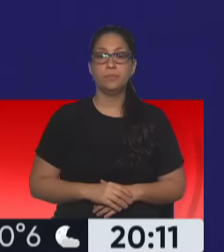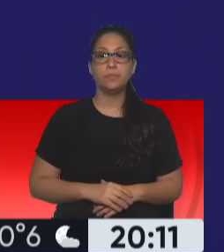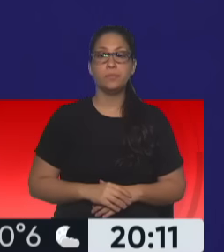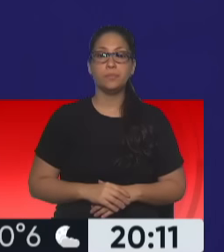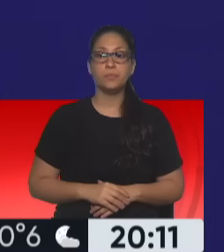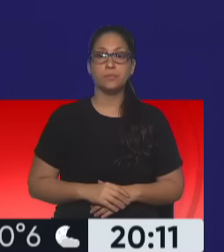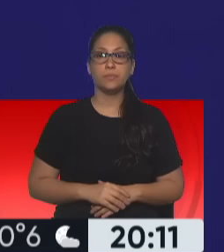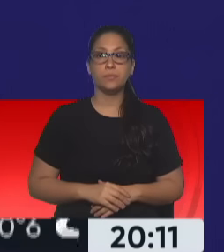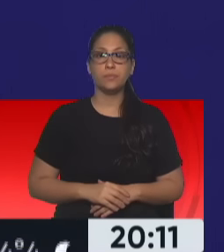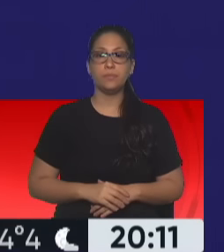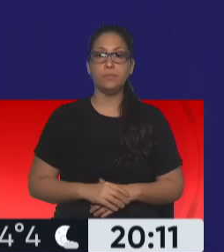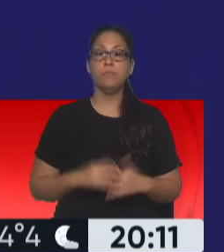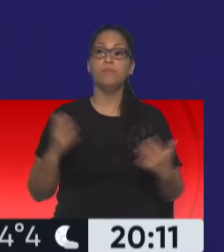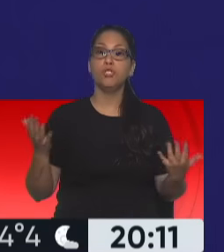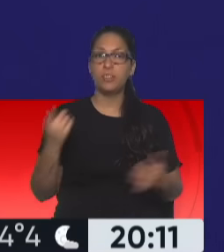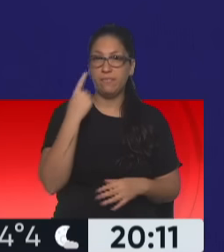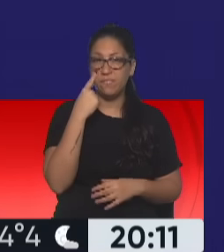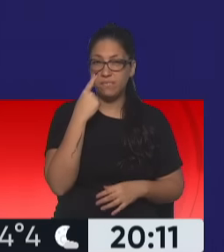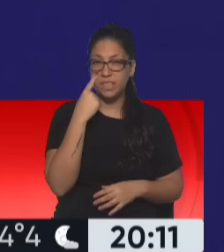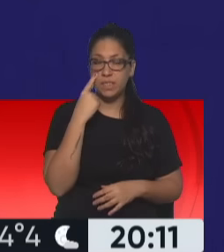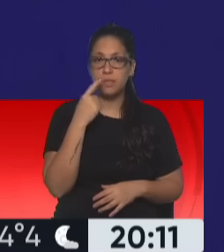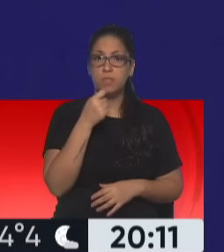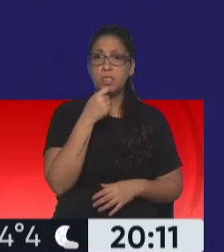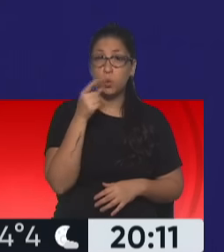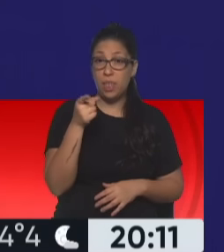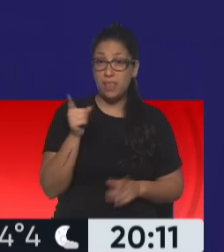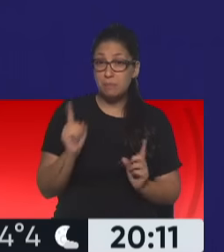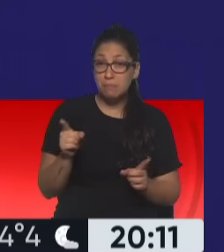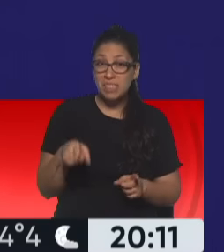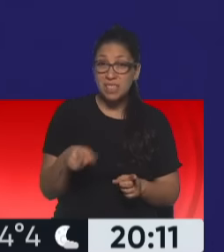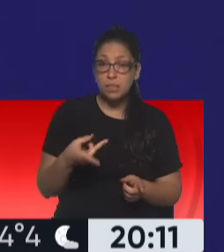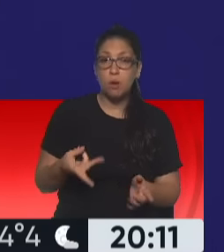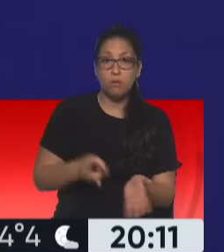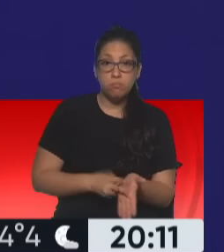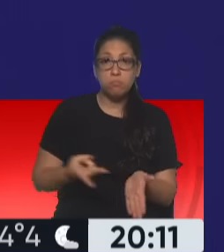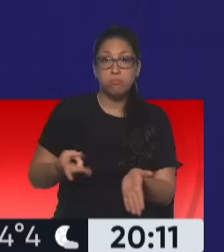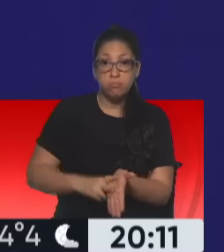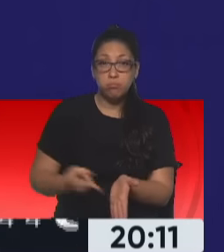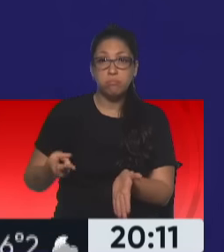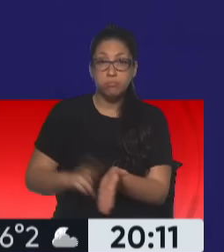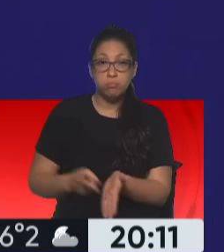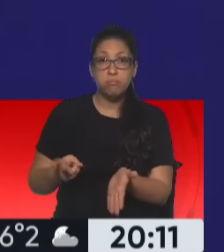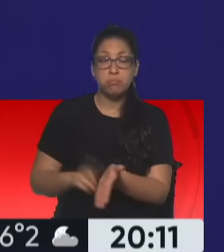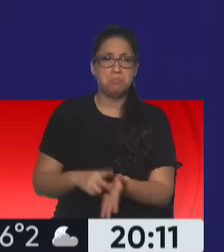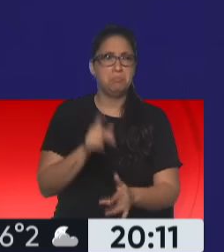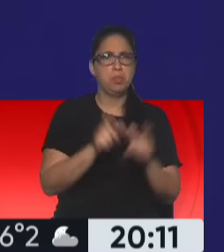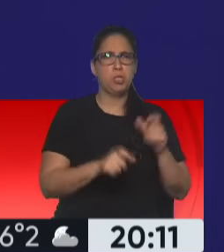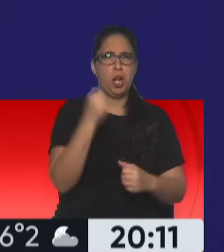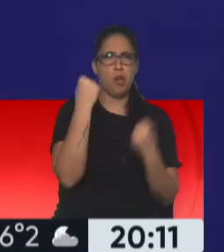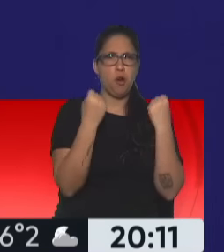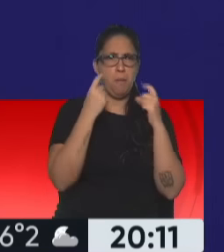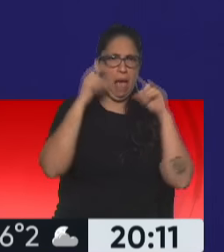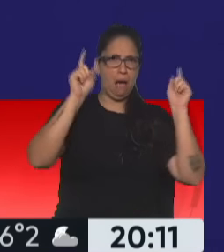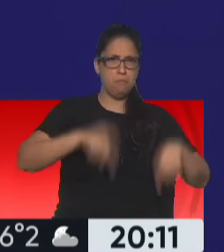fíjense que si ustedes este ejercicio lo repitieran recurrentemente, alguien que no sabe de economía y no